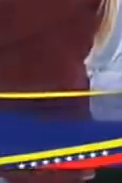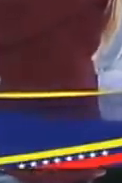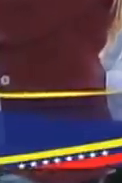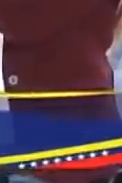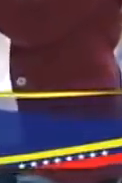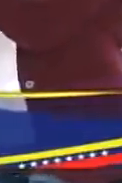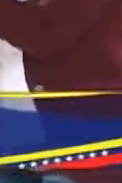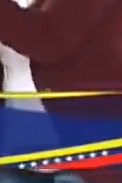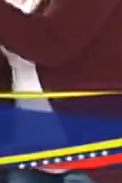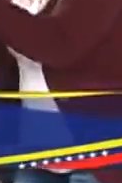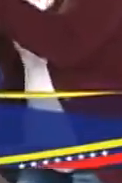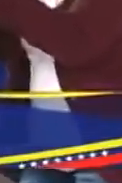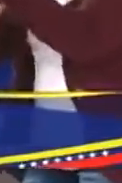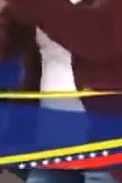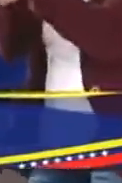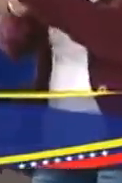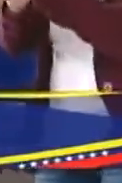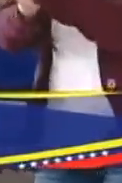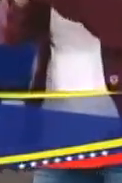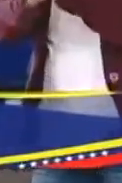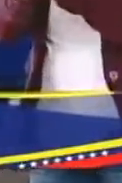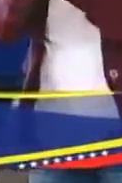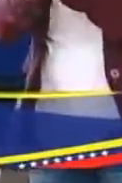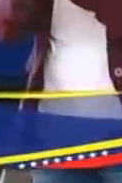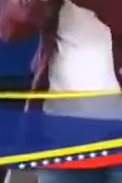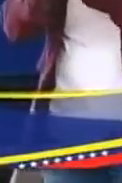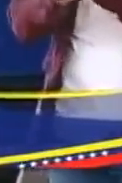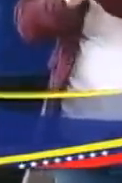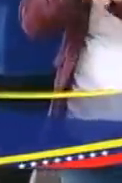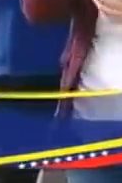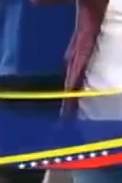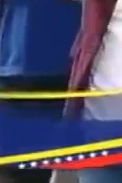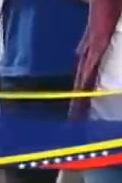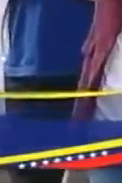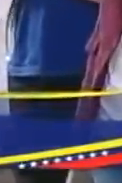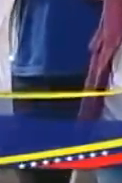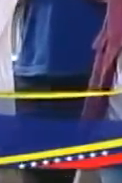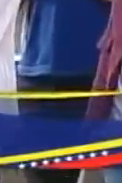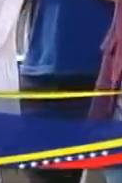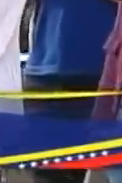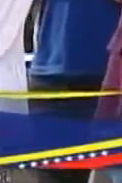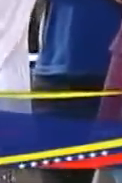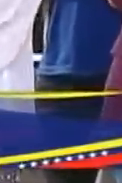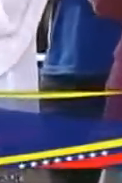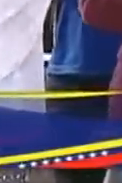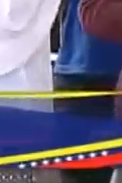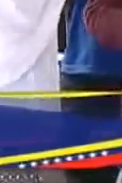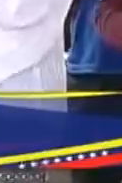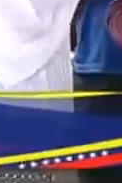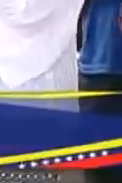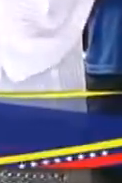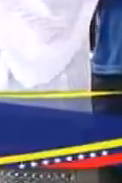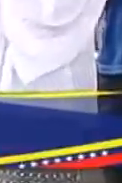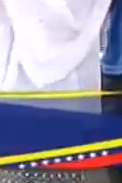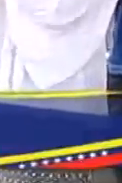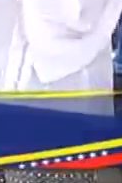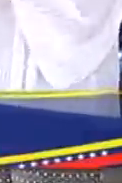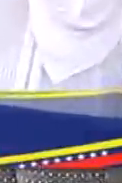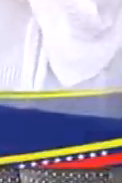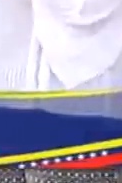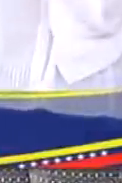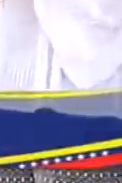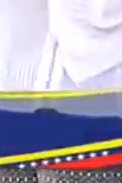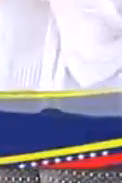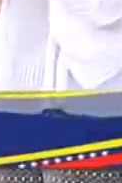productiva, a la construcción del modelo de economía real. Canción. Suheily Vaquero